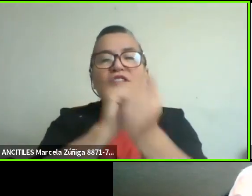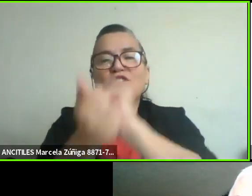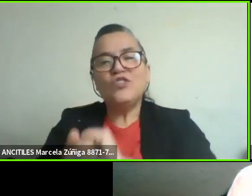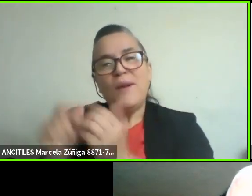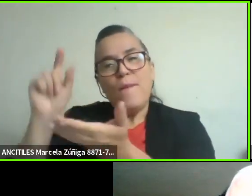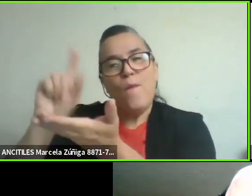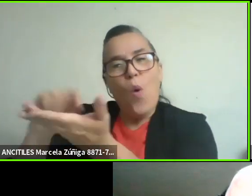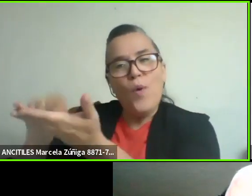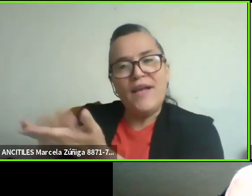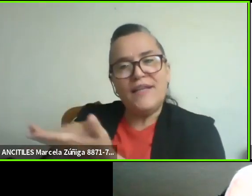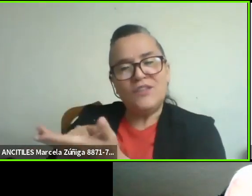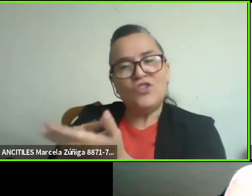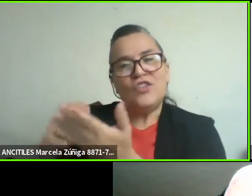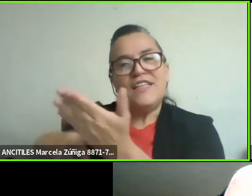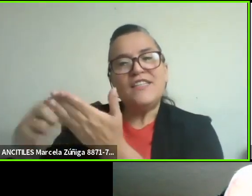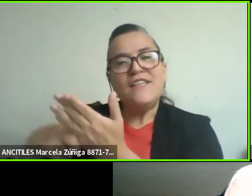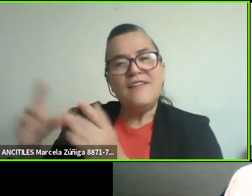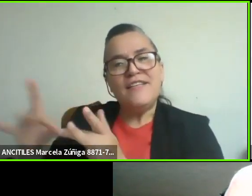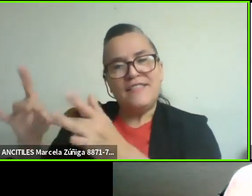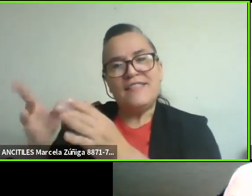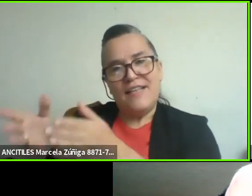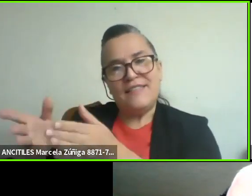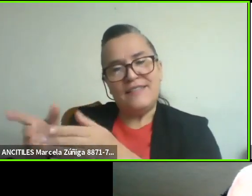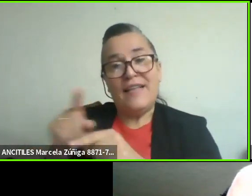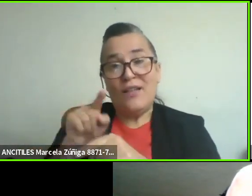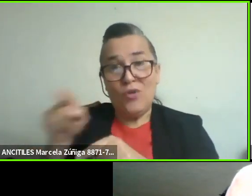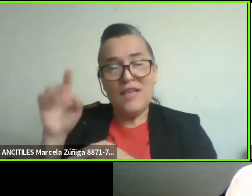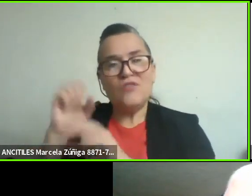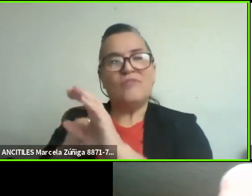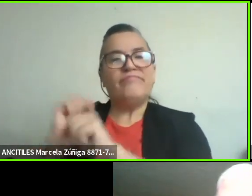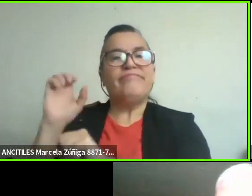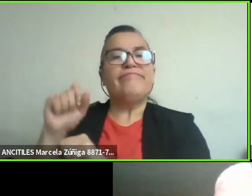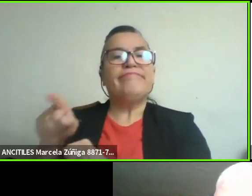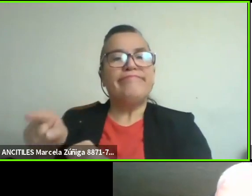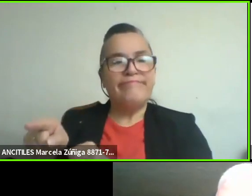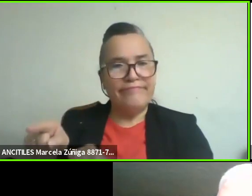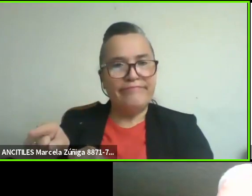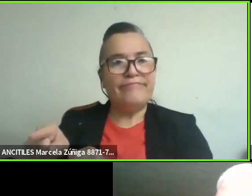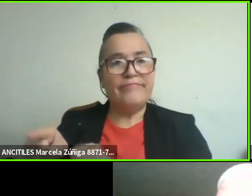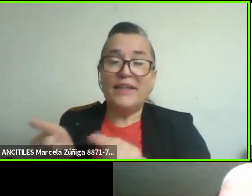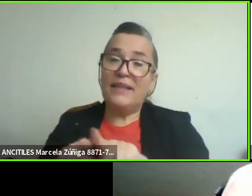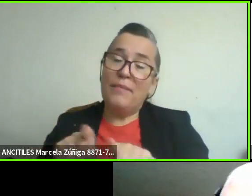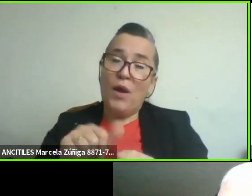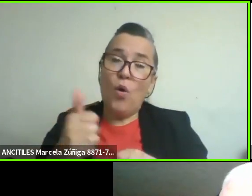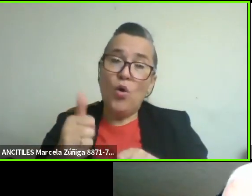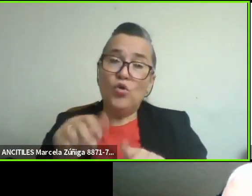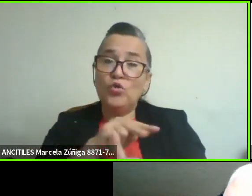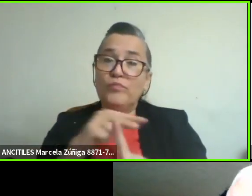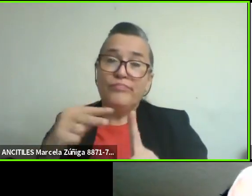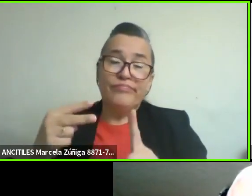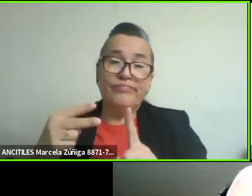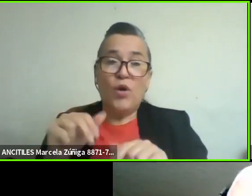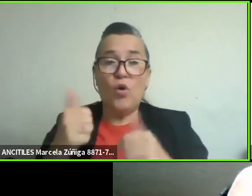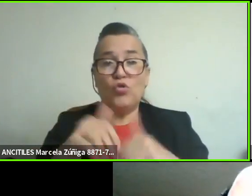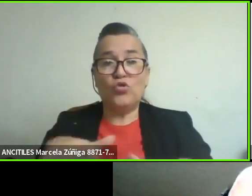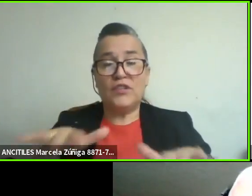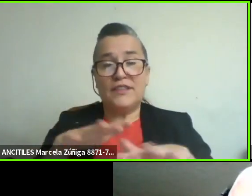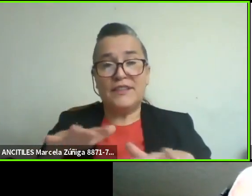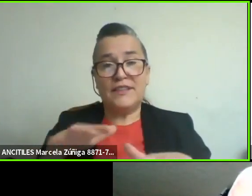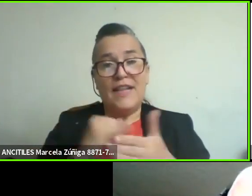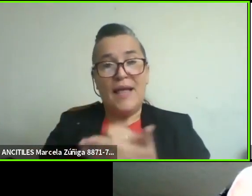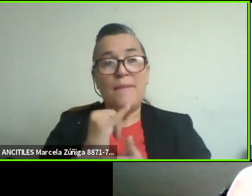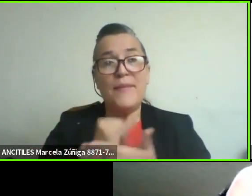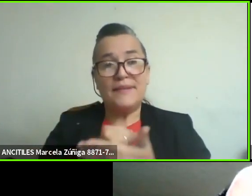especializadas de manera que eso hay que tomarlo muy en cuenta y también estos otros parámetros en otros ámbitos de la investigación